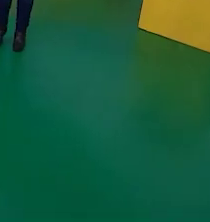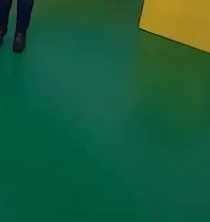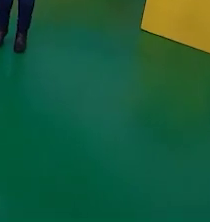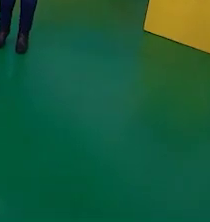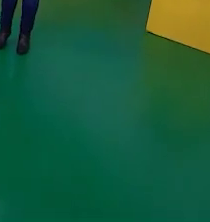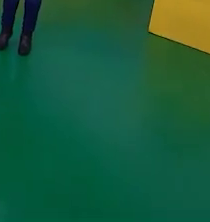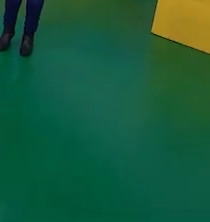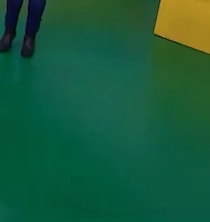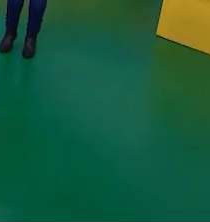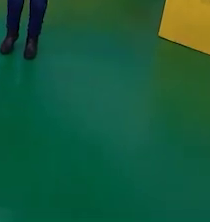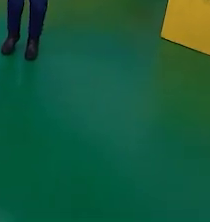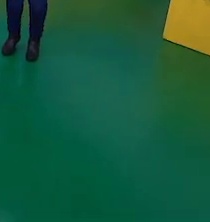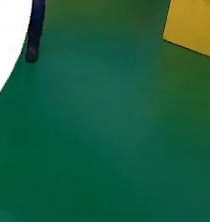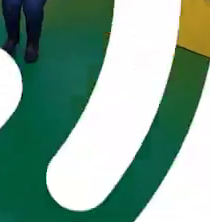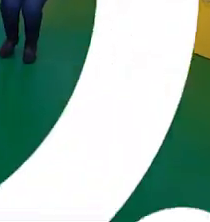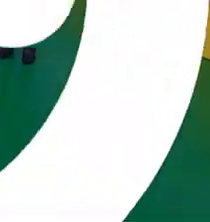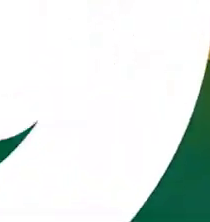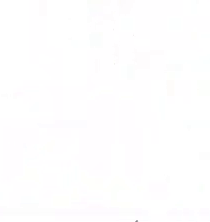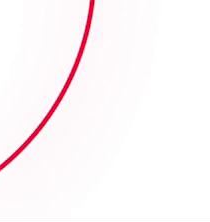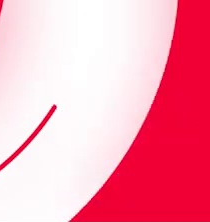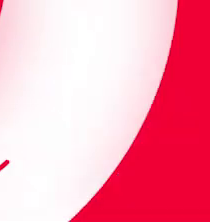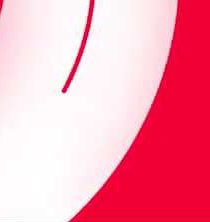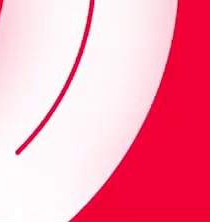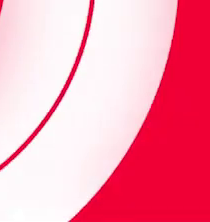Mil sentadillas. Mil sentadillas.